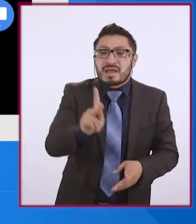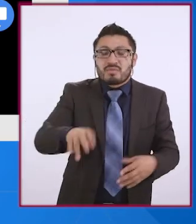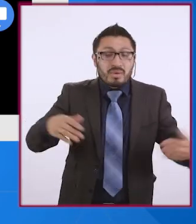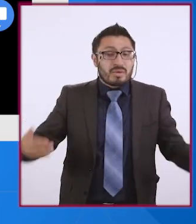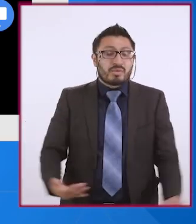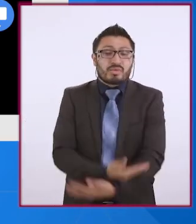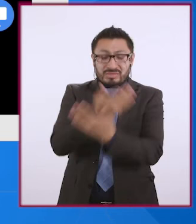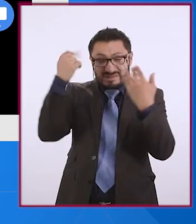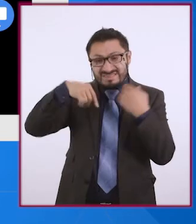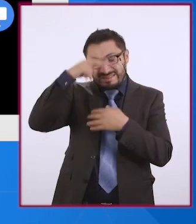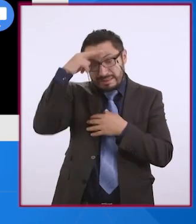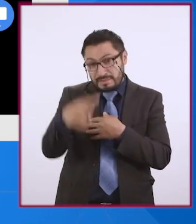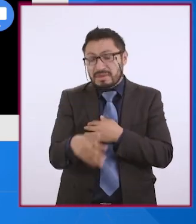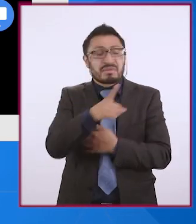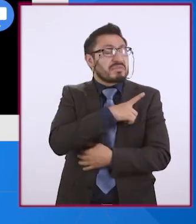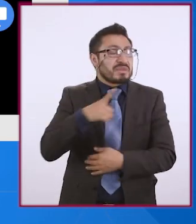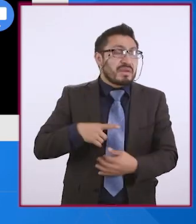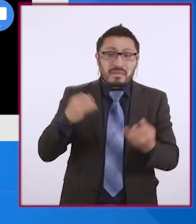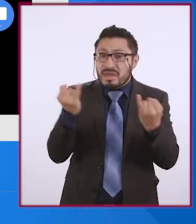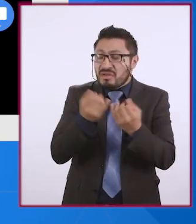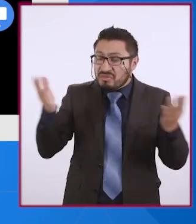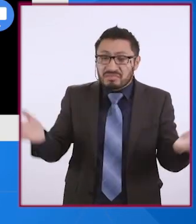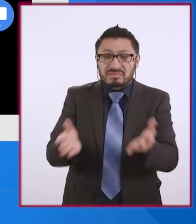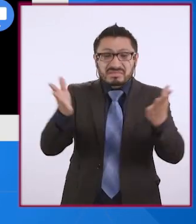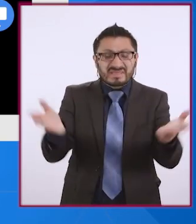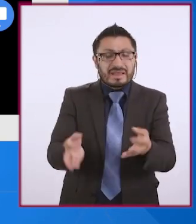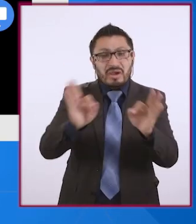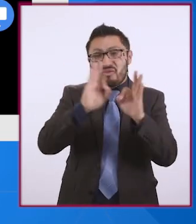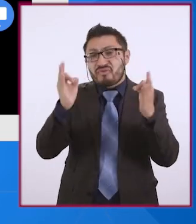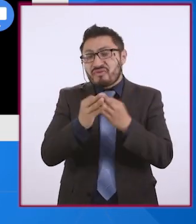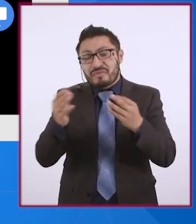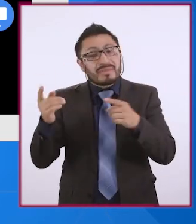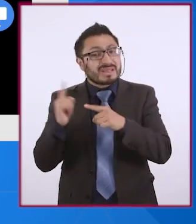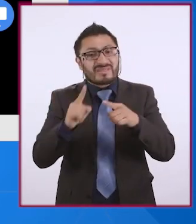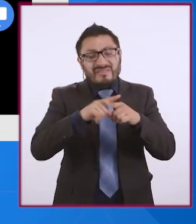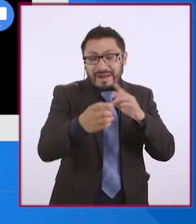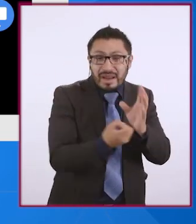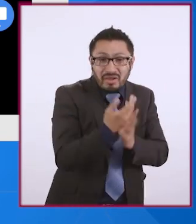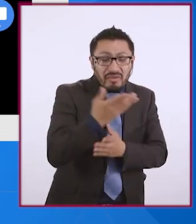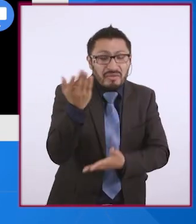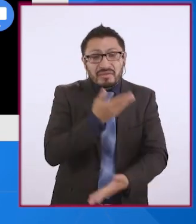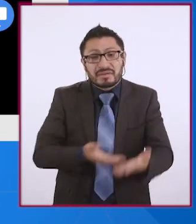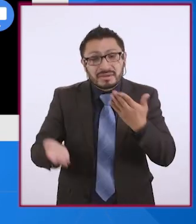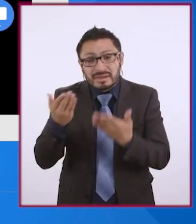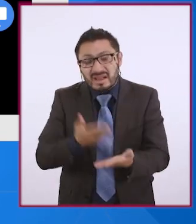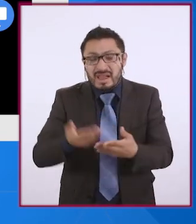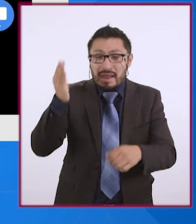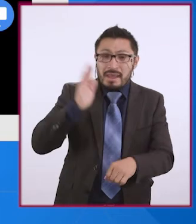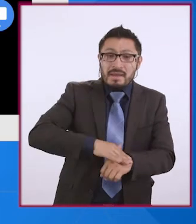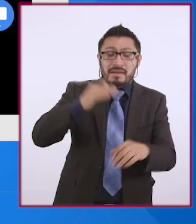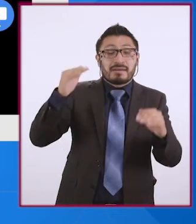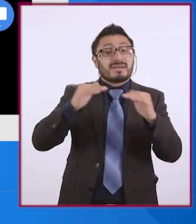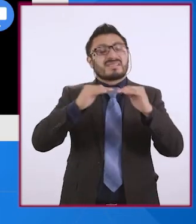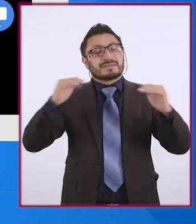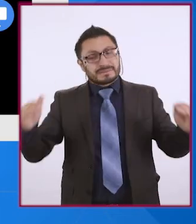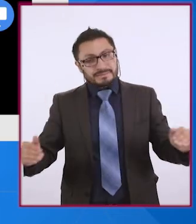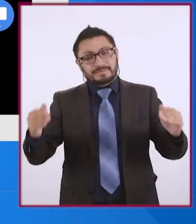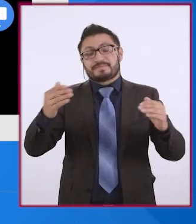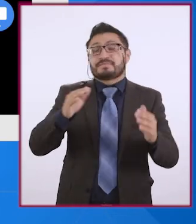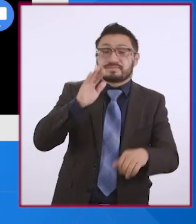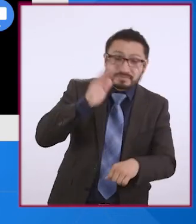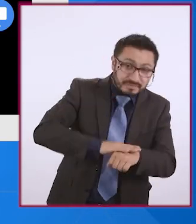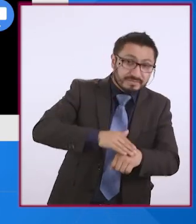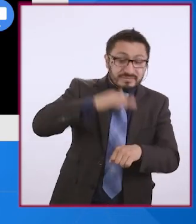originarios, también se deben impulsar formas nuevas de convivencia, cada vez más democráticas y cada